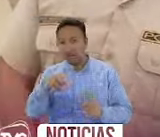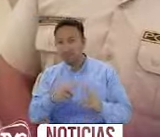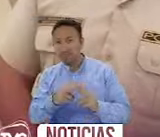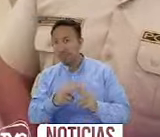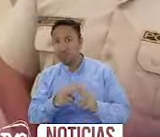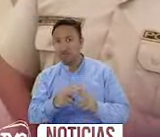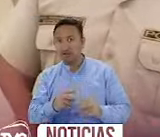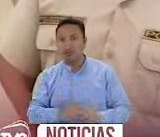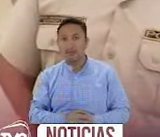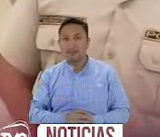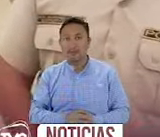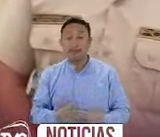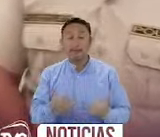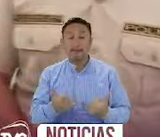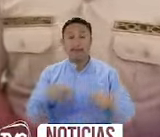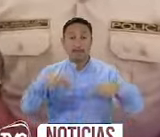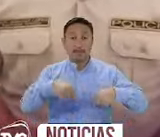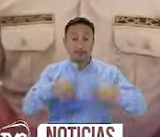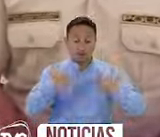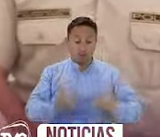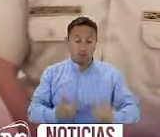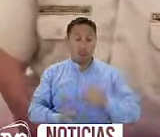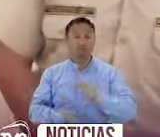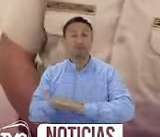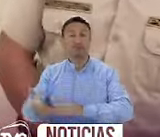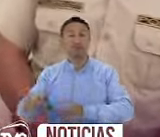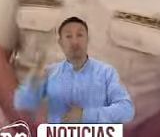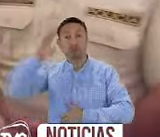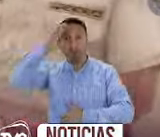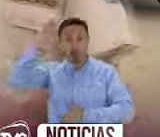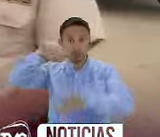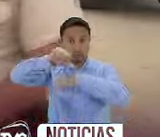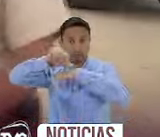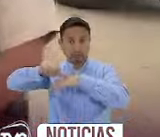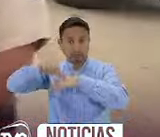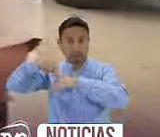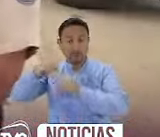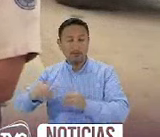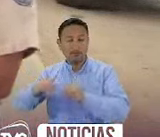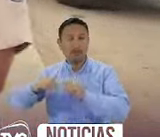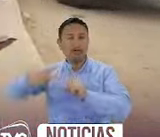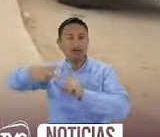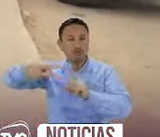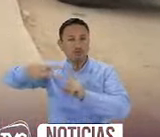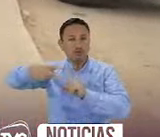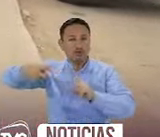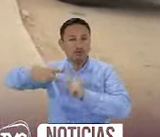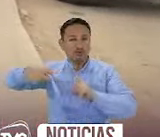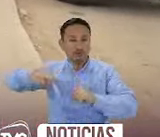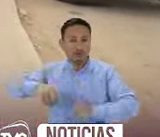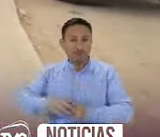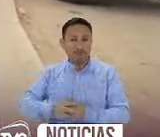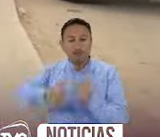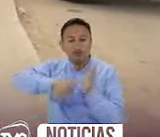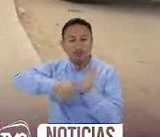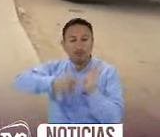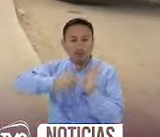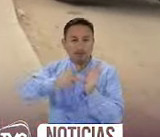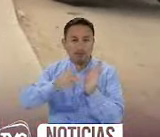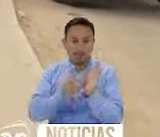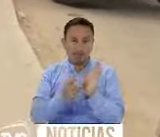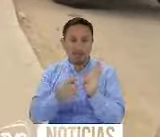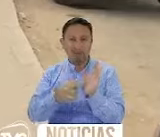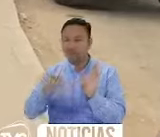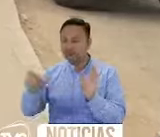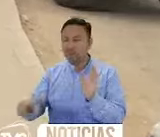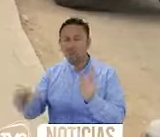siendo trasladados a la morgue para realizar más verificaciones dactiloscópicas y poder identificar estas personas, porque están sin